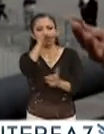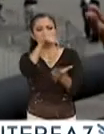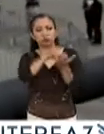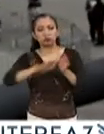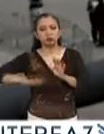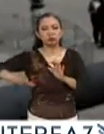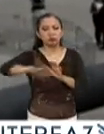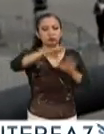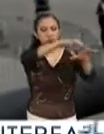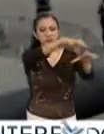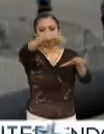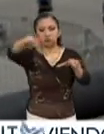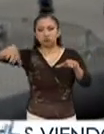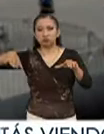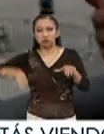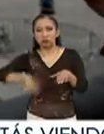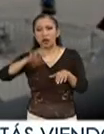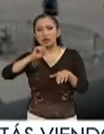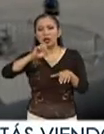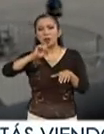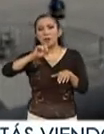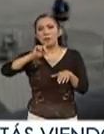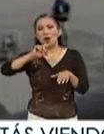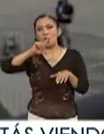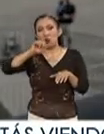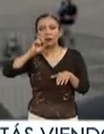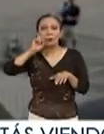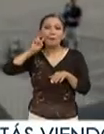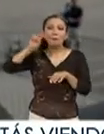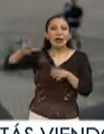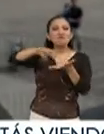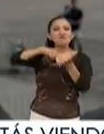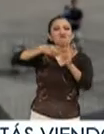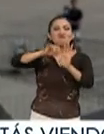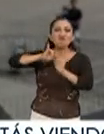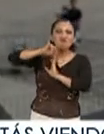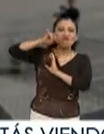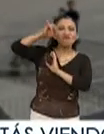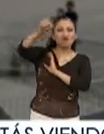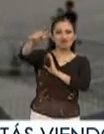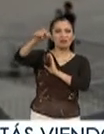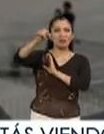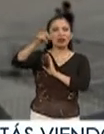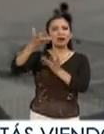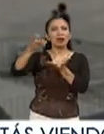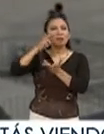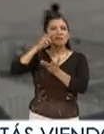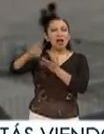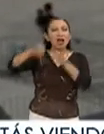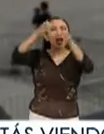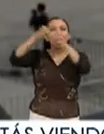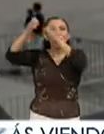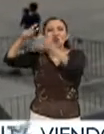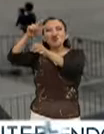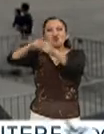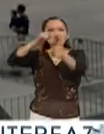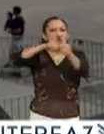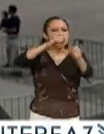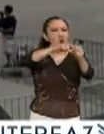espacidad dentro de lo que es Sao Paulo. Si podemos ver también la arquitectura al fondo, podemos darnos cuenta de que son